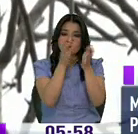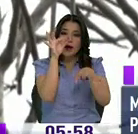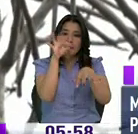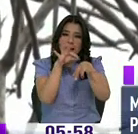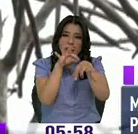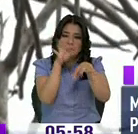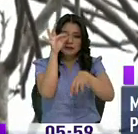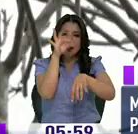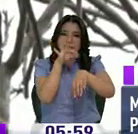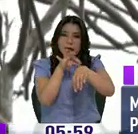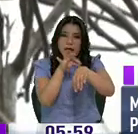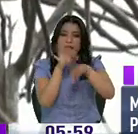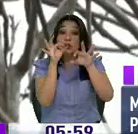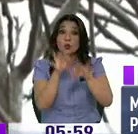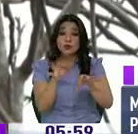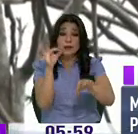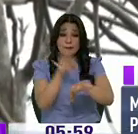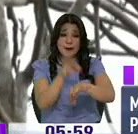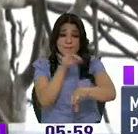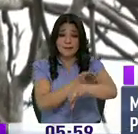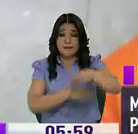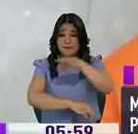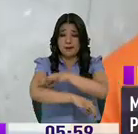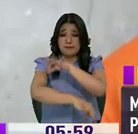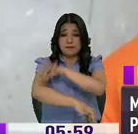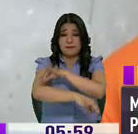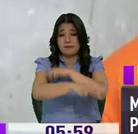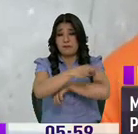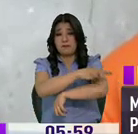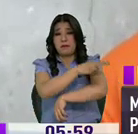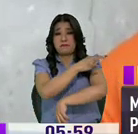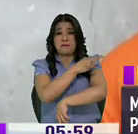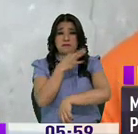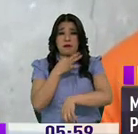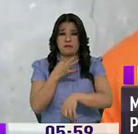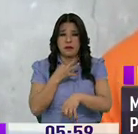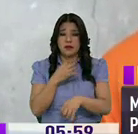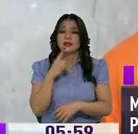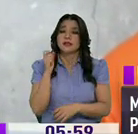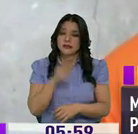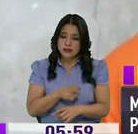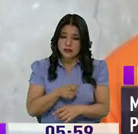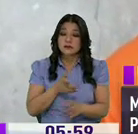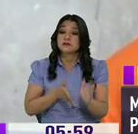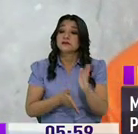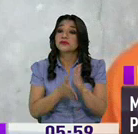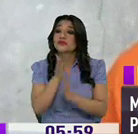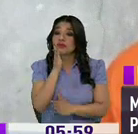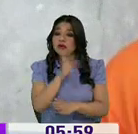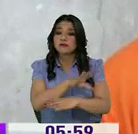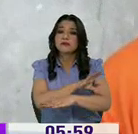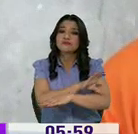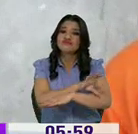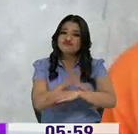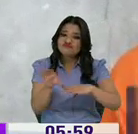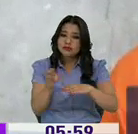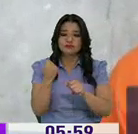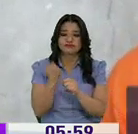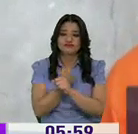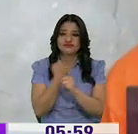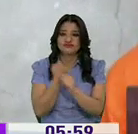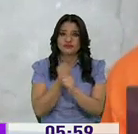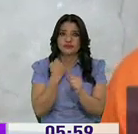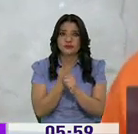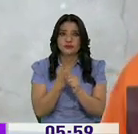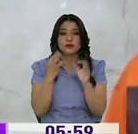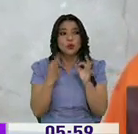pudo evitar el ataque de las mismas. Él fue a cazar. Se fue a andar, todo el tiempo se va así, y cuando le daba